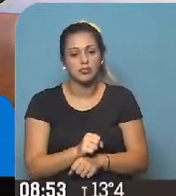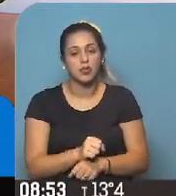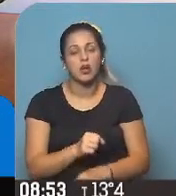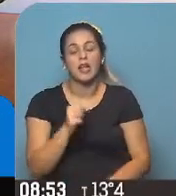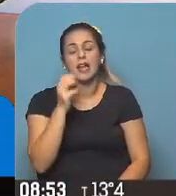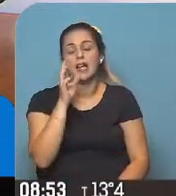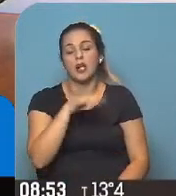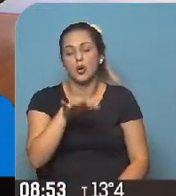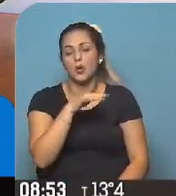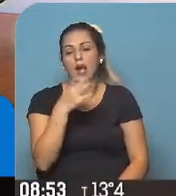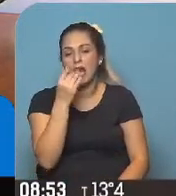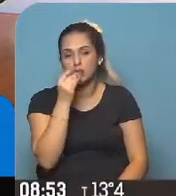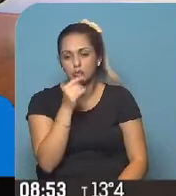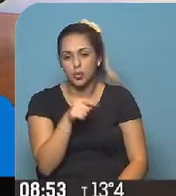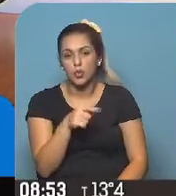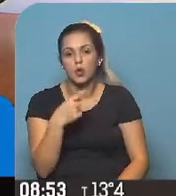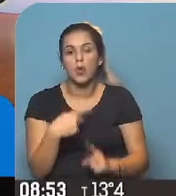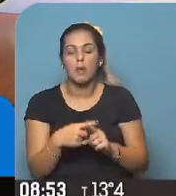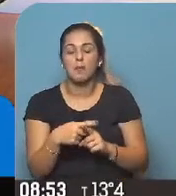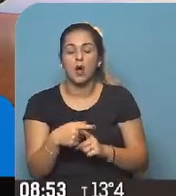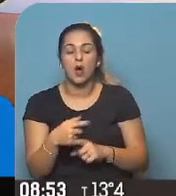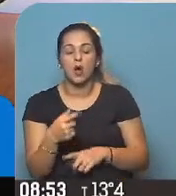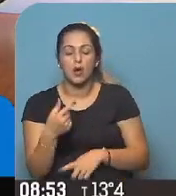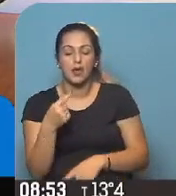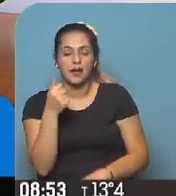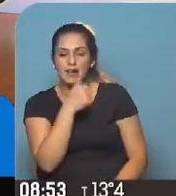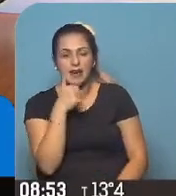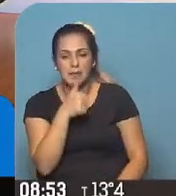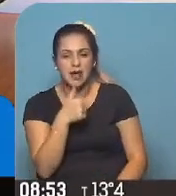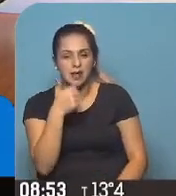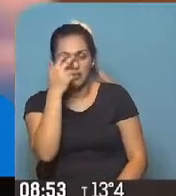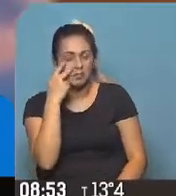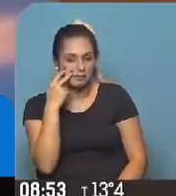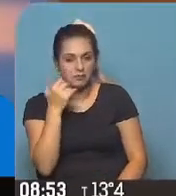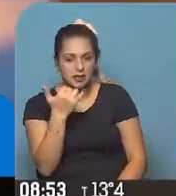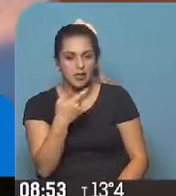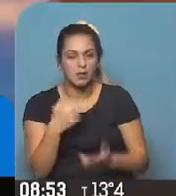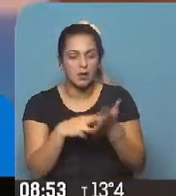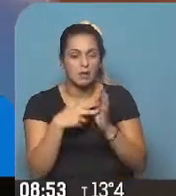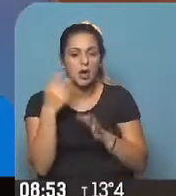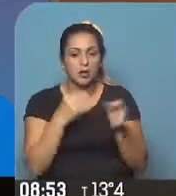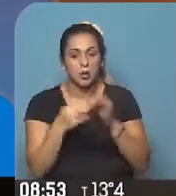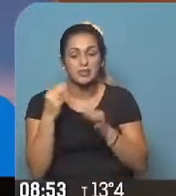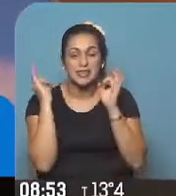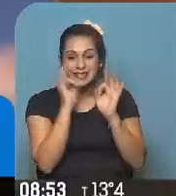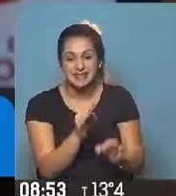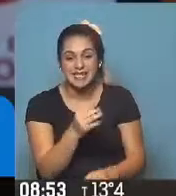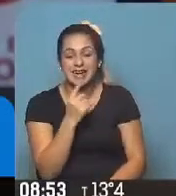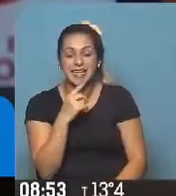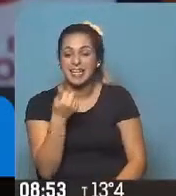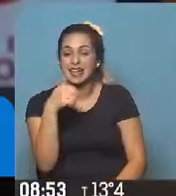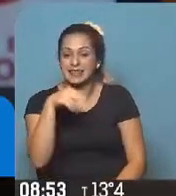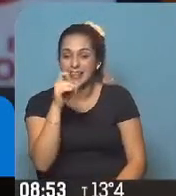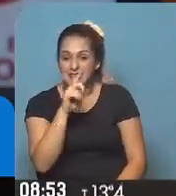Azul por ejercicio ilegal de la medicina. Había tenido causas con la justicia y bueno, llega a Tandil,